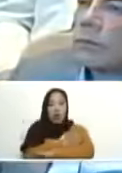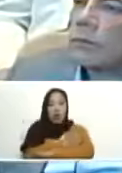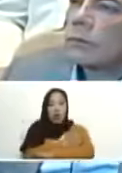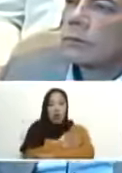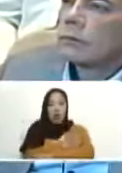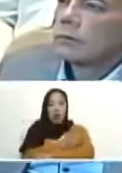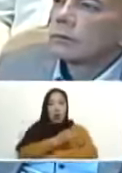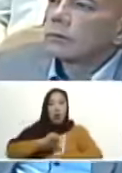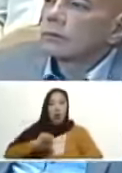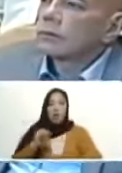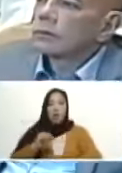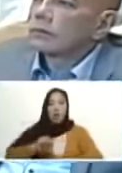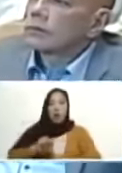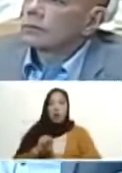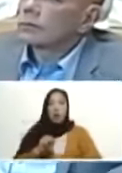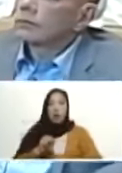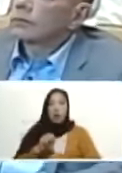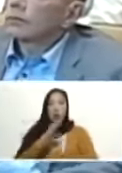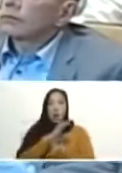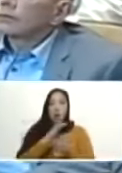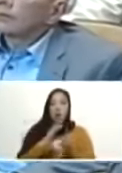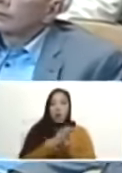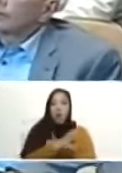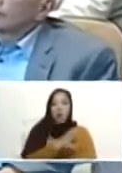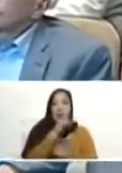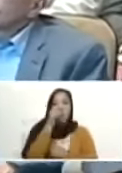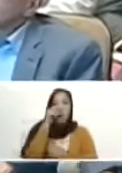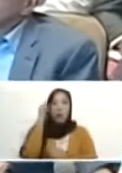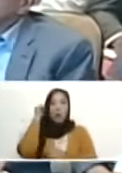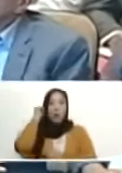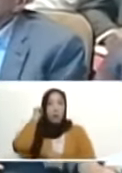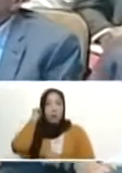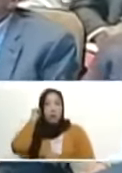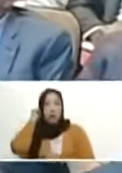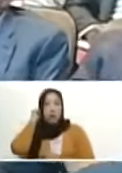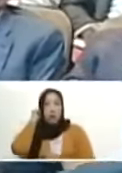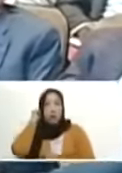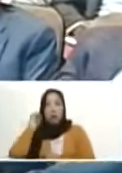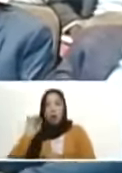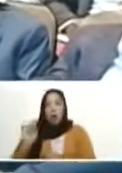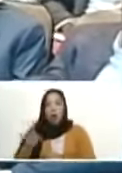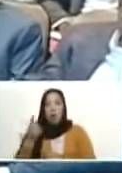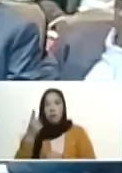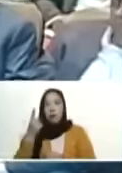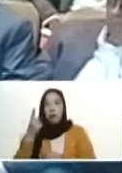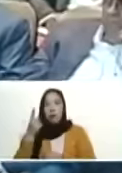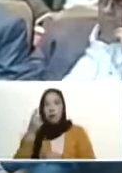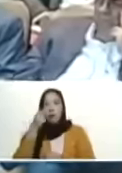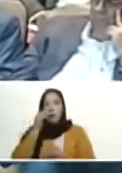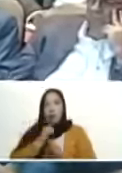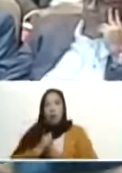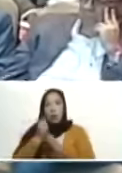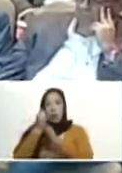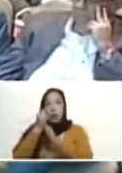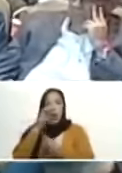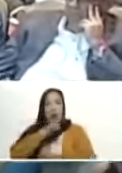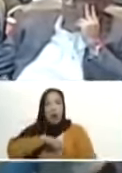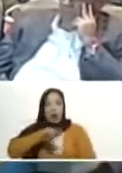oficiales, cultores, cultoras, por primera vez líderes